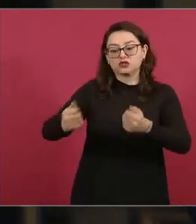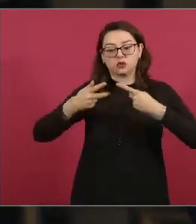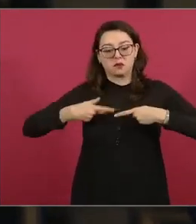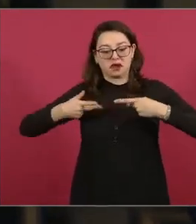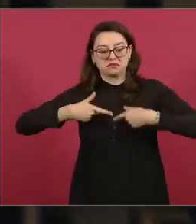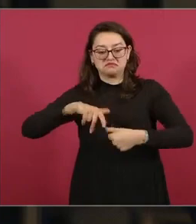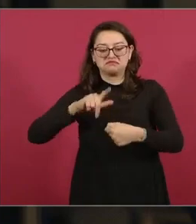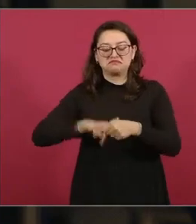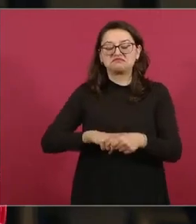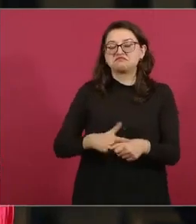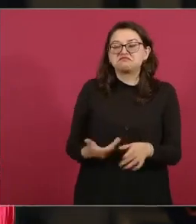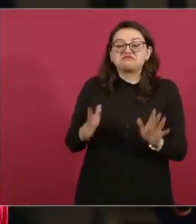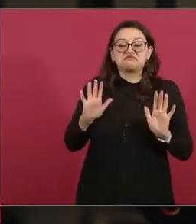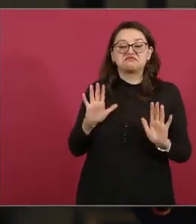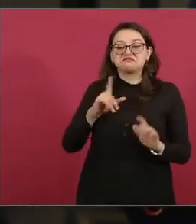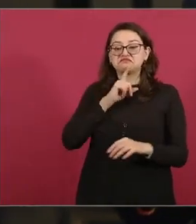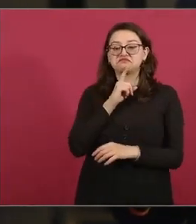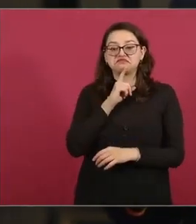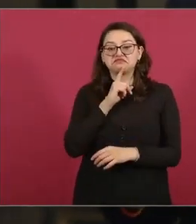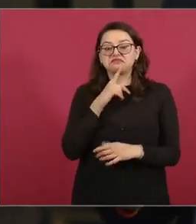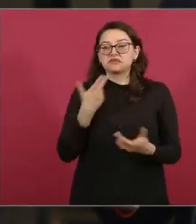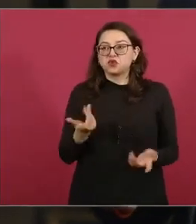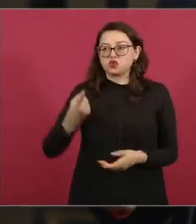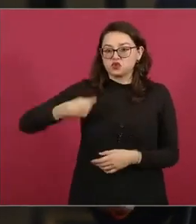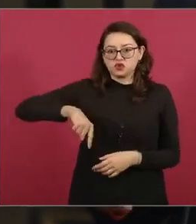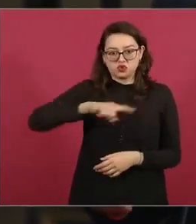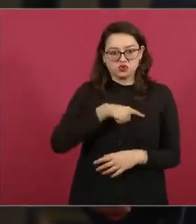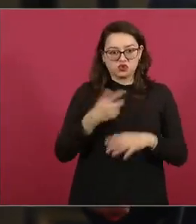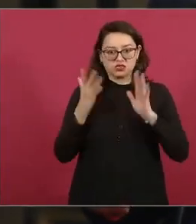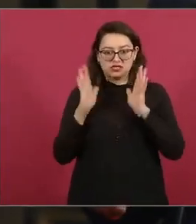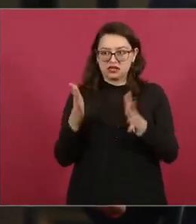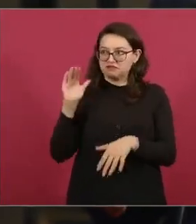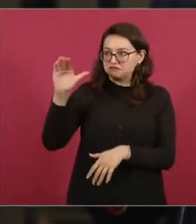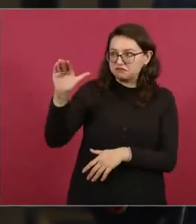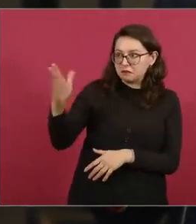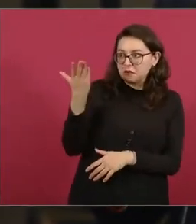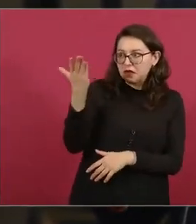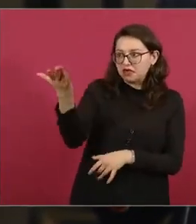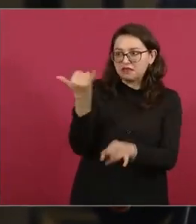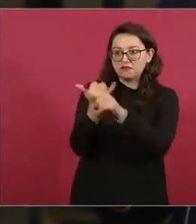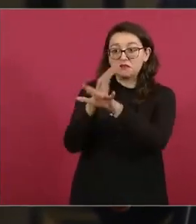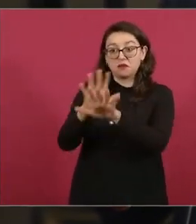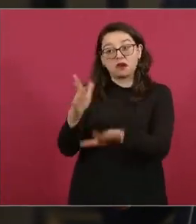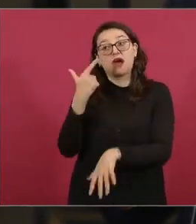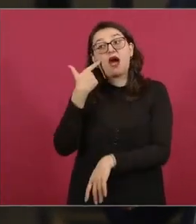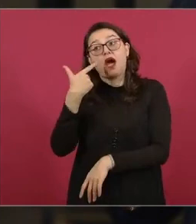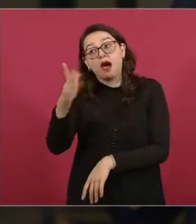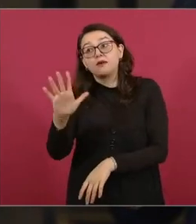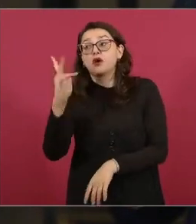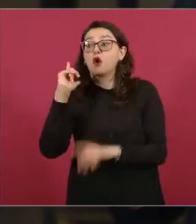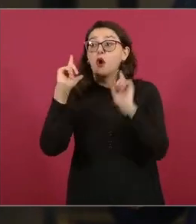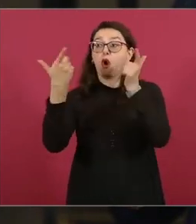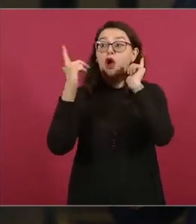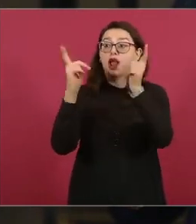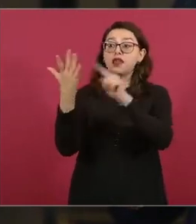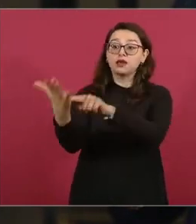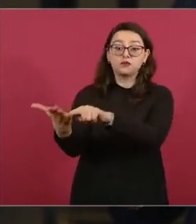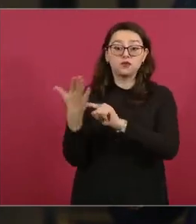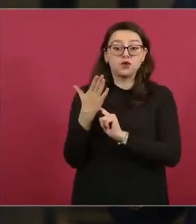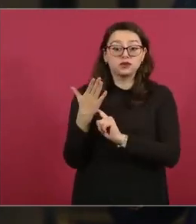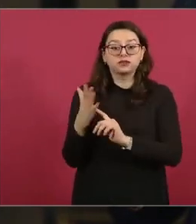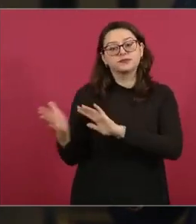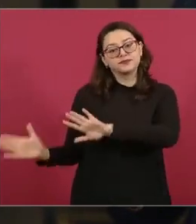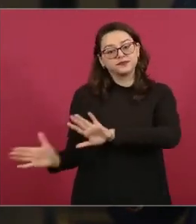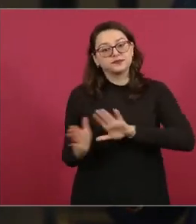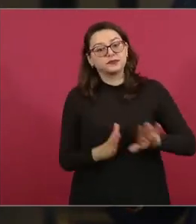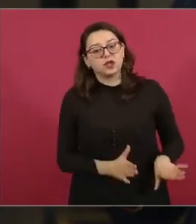ya solicitamos esa información. Esperemos que pronto se transparente. En otro tema, presidente, también documentamos algo muy preocupante